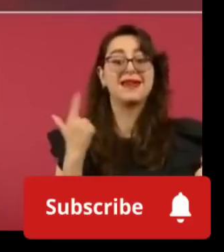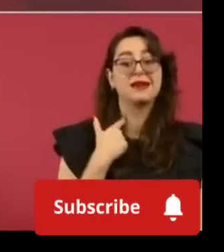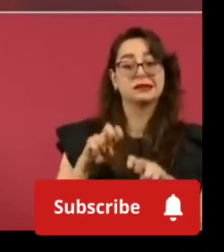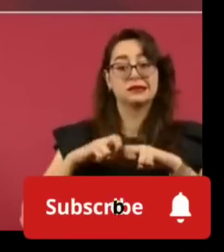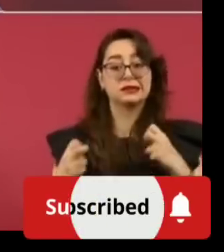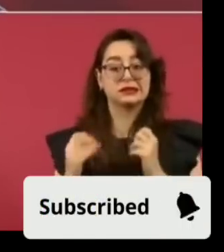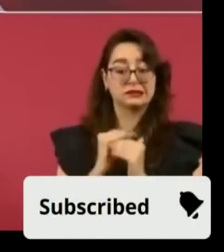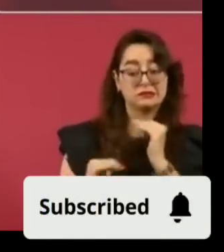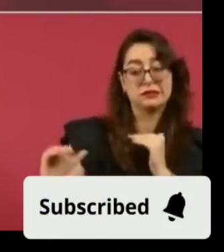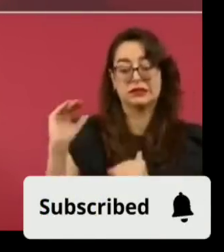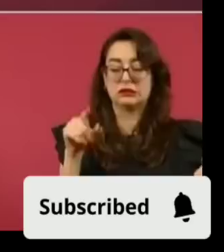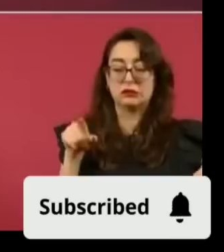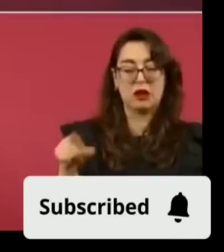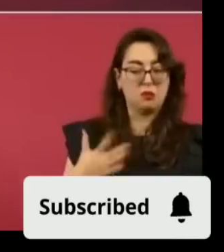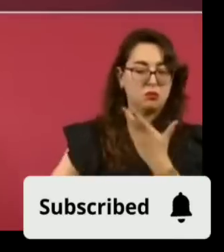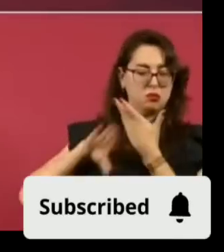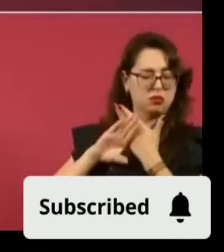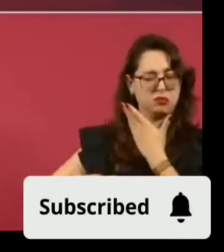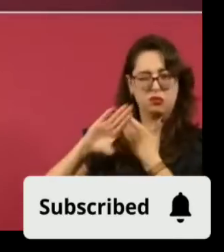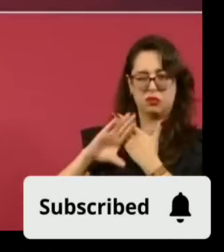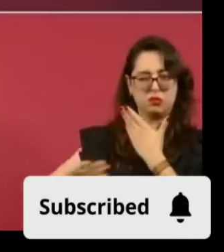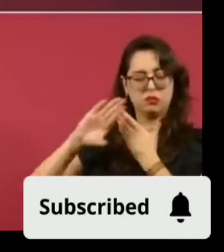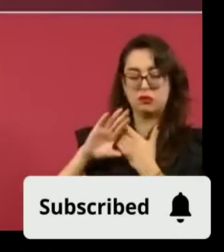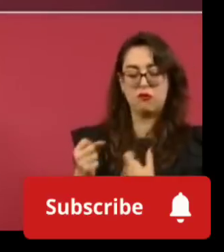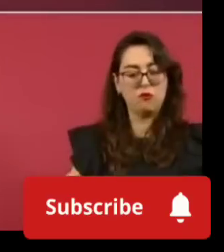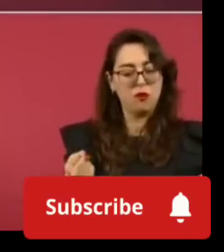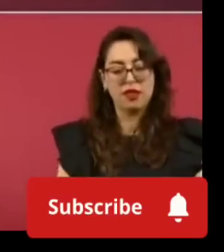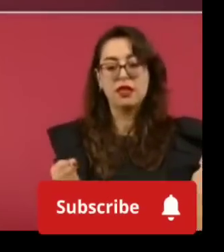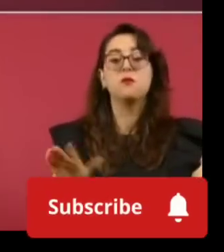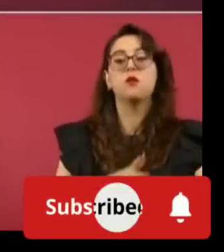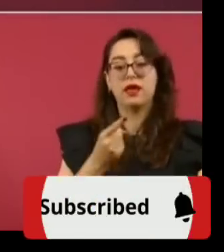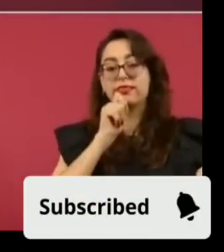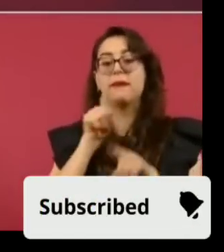al Supremo Poder Conservador,